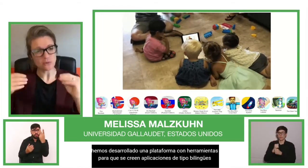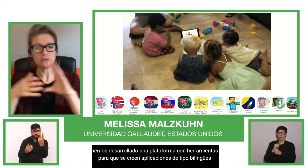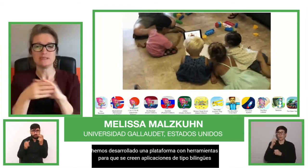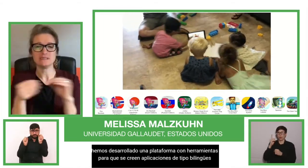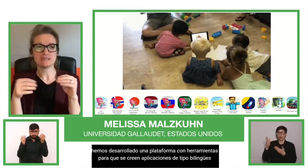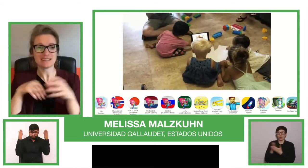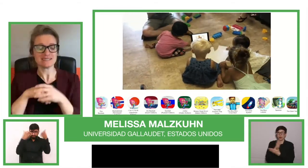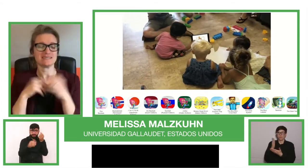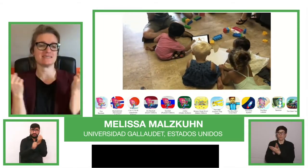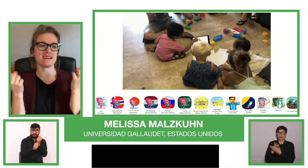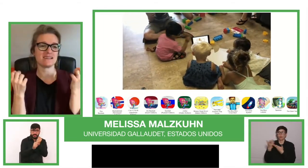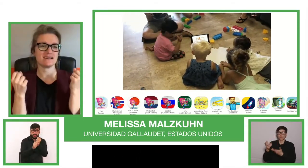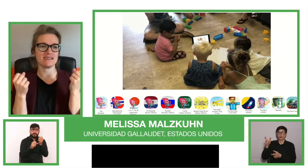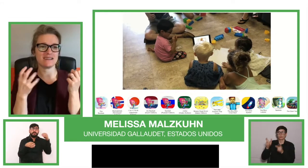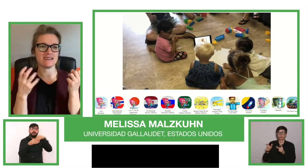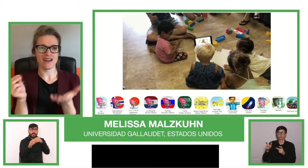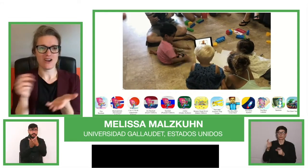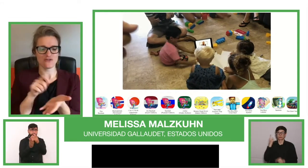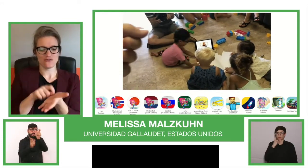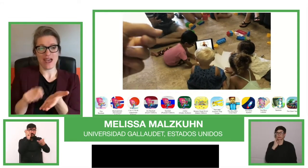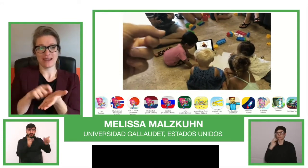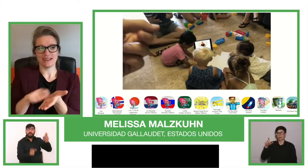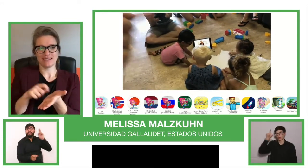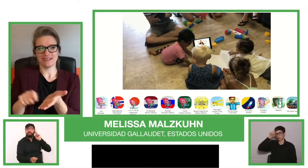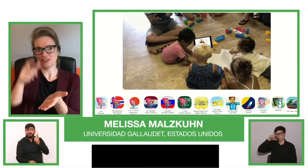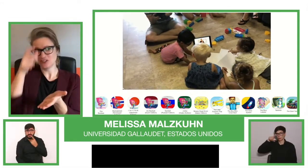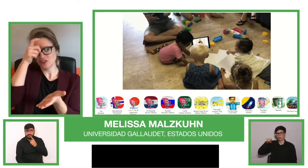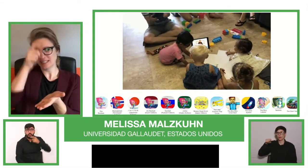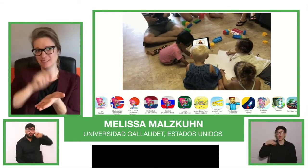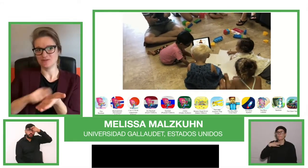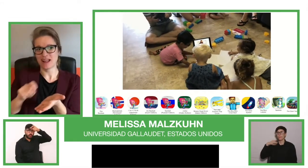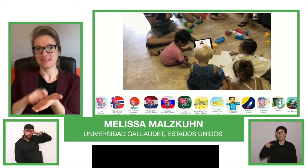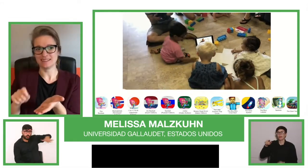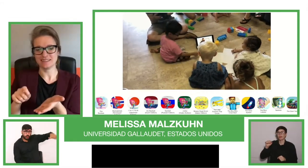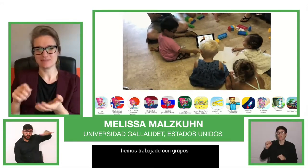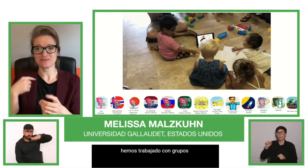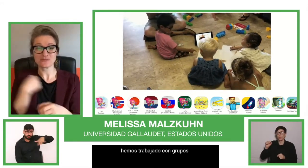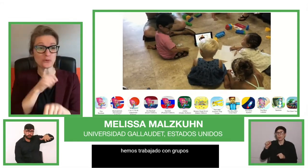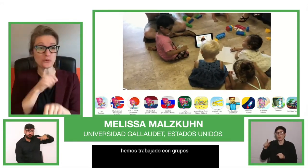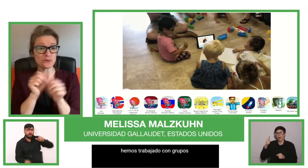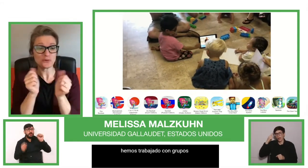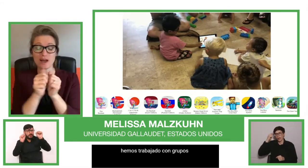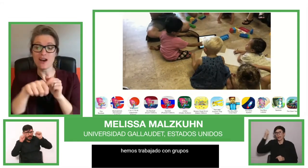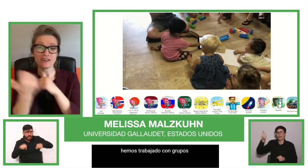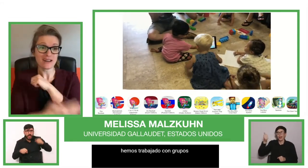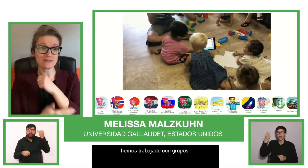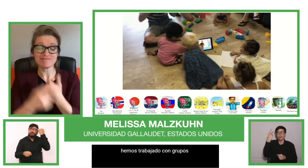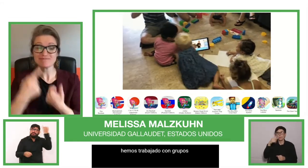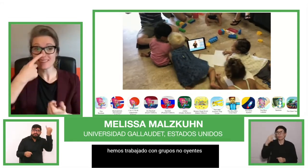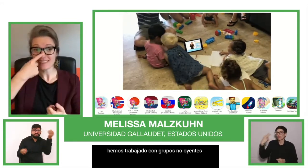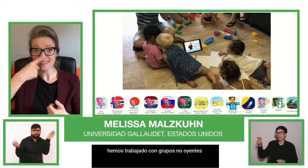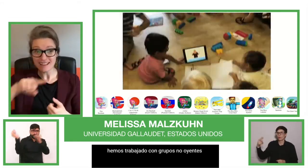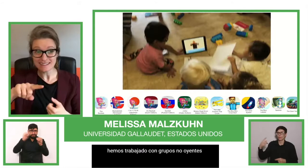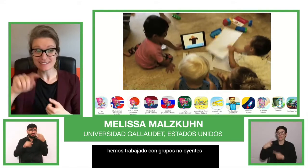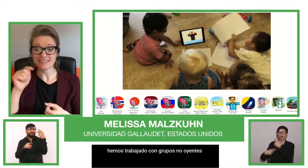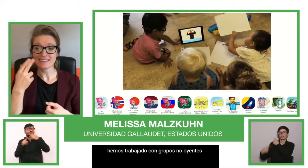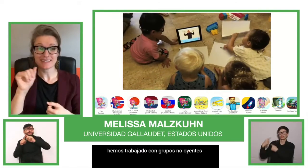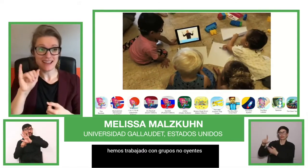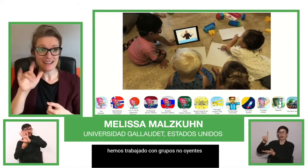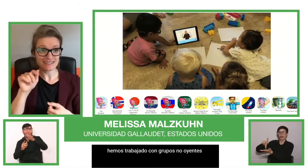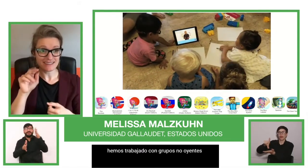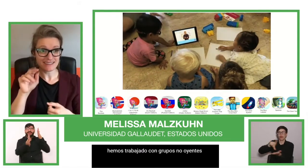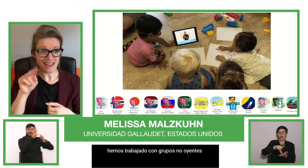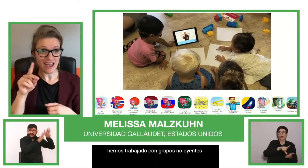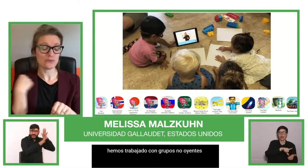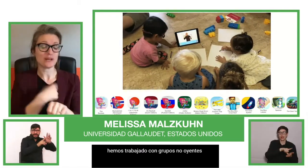estas historias bilingües. Y él tiene las capacidades para que las comunidades puedan crear sus propias historias locales en idioma